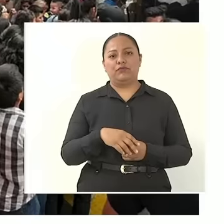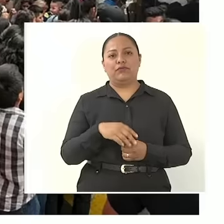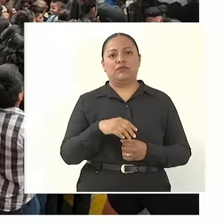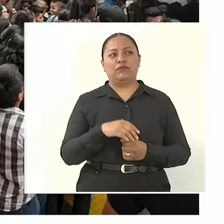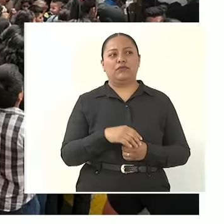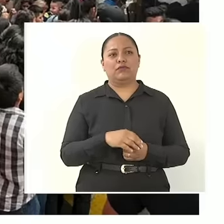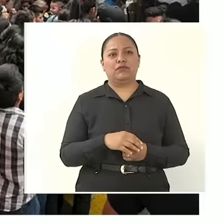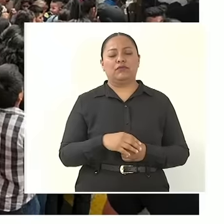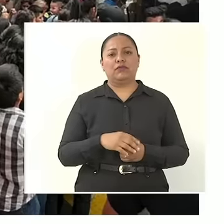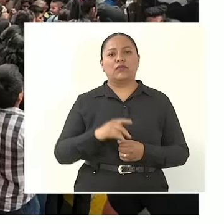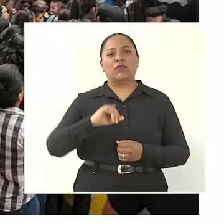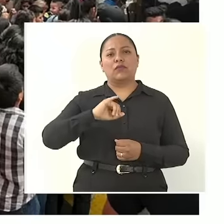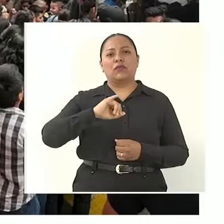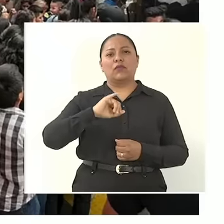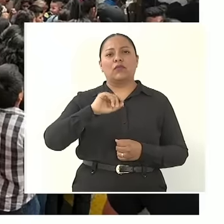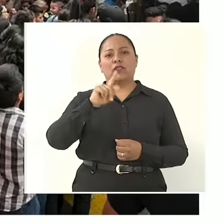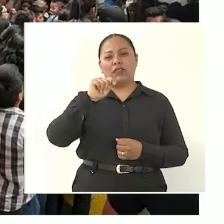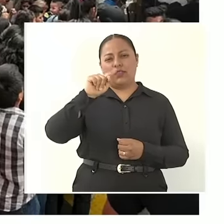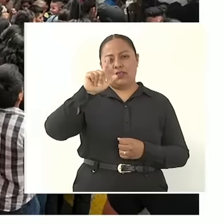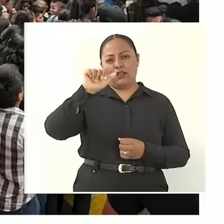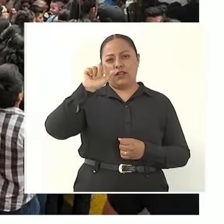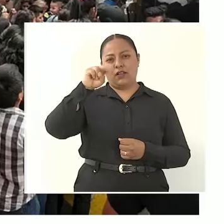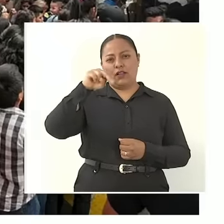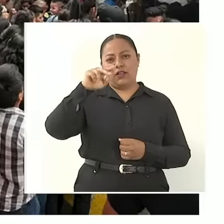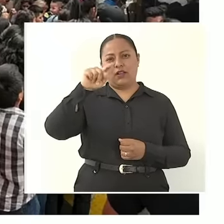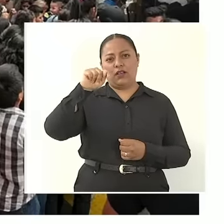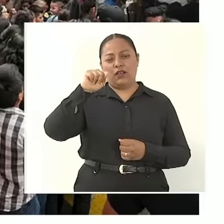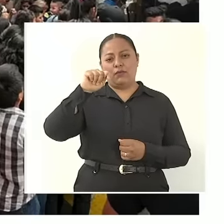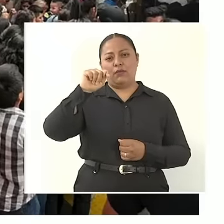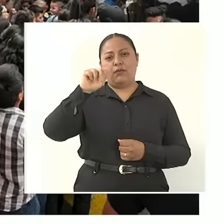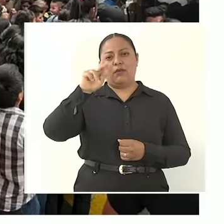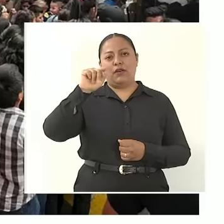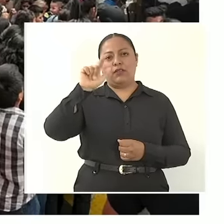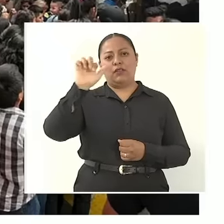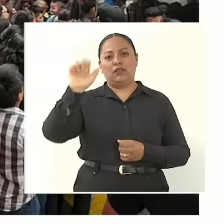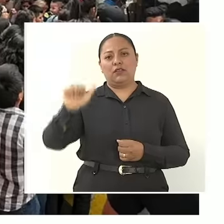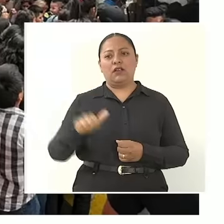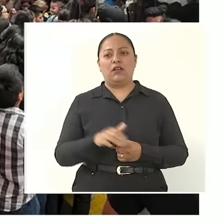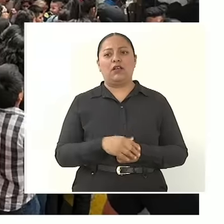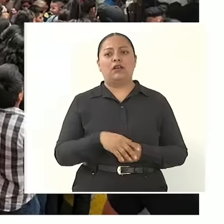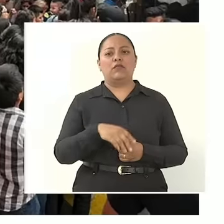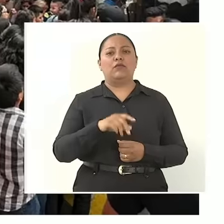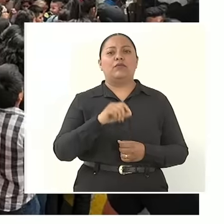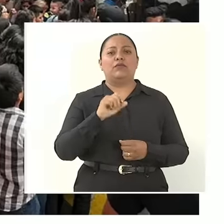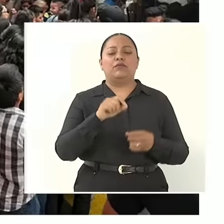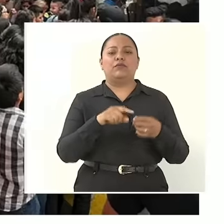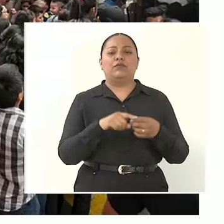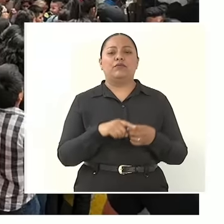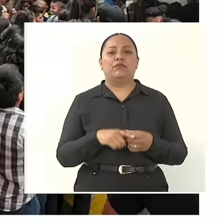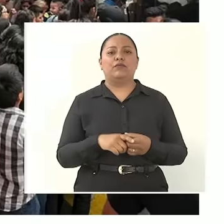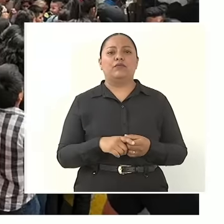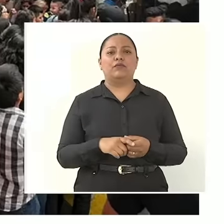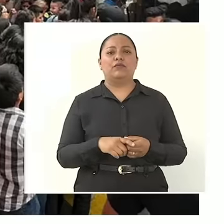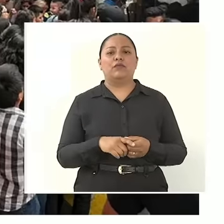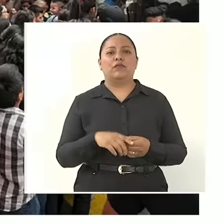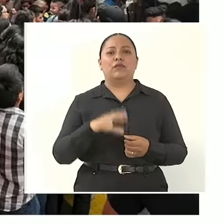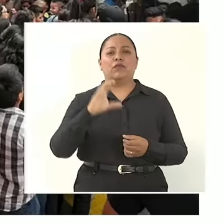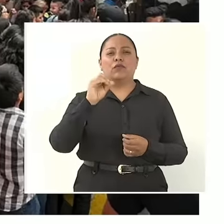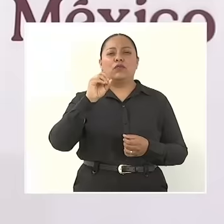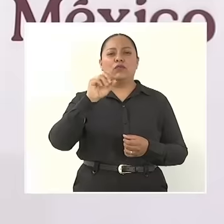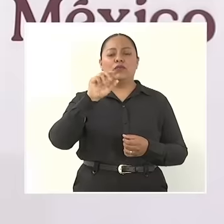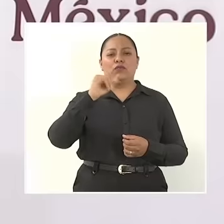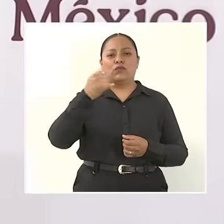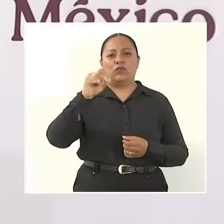Xoyoniquilpan de Juárez, Tlalepantla de Baz, Tultitlán, Zumpango, Huehuetoca, Teoloyucan, Jilotepec, Coyotepec, Pedro